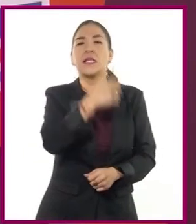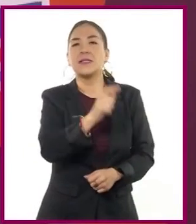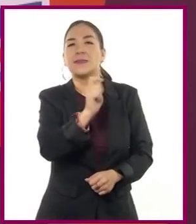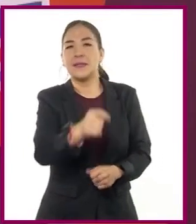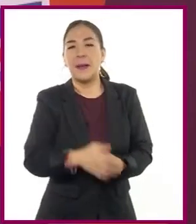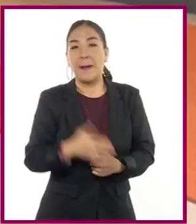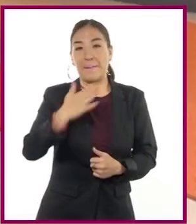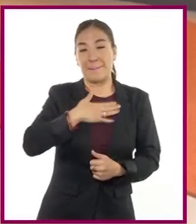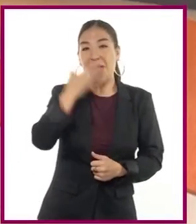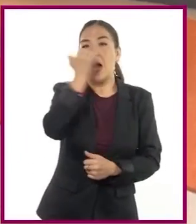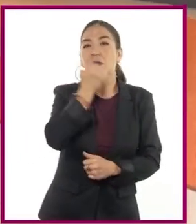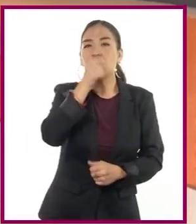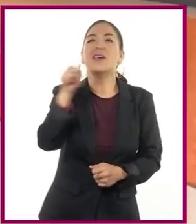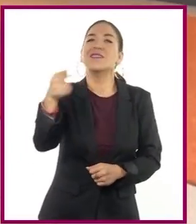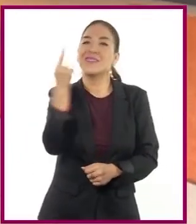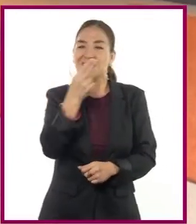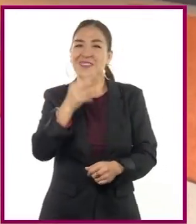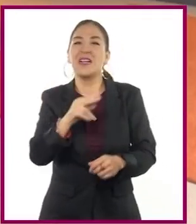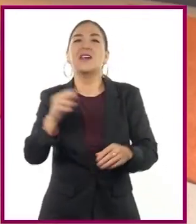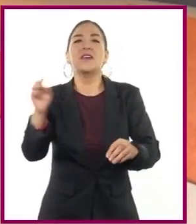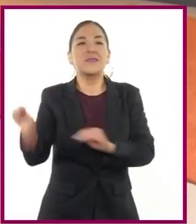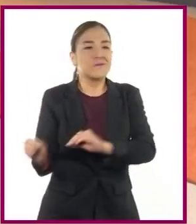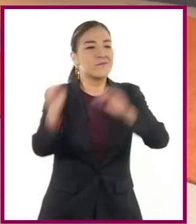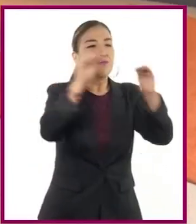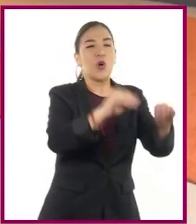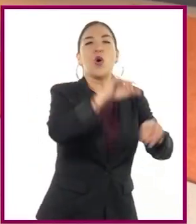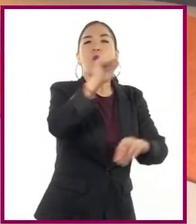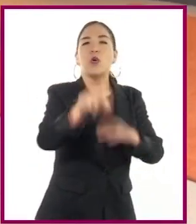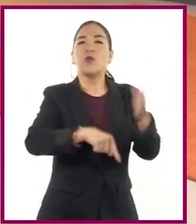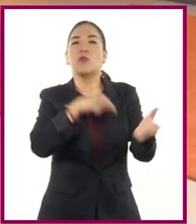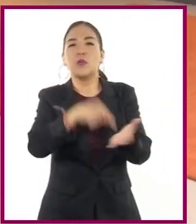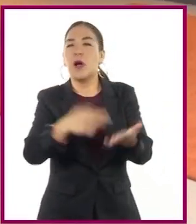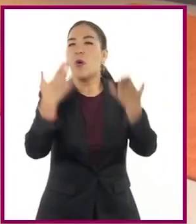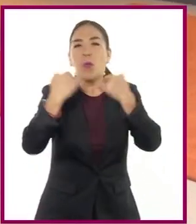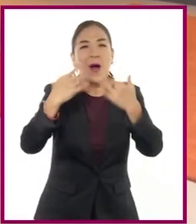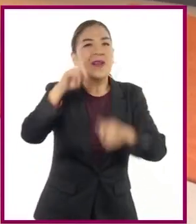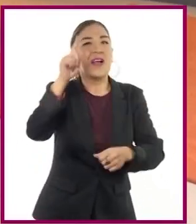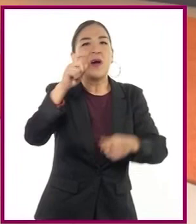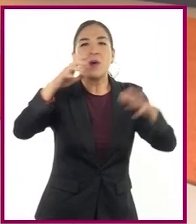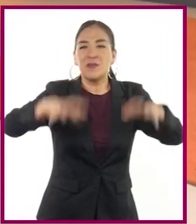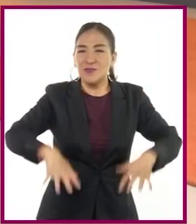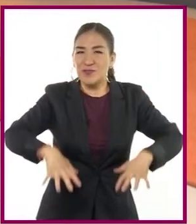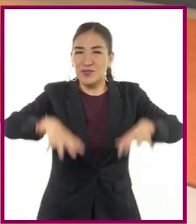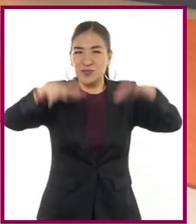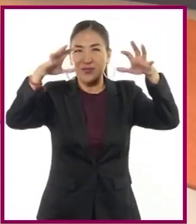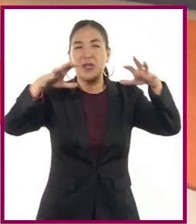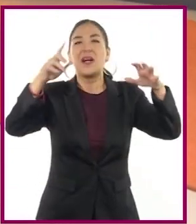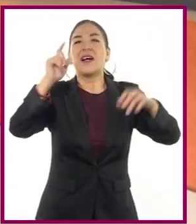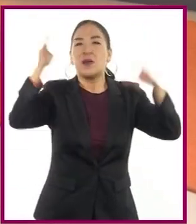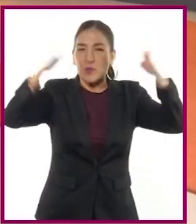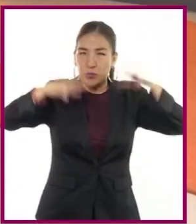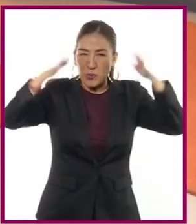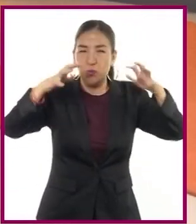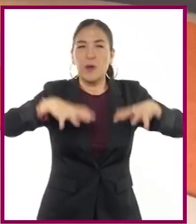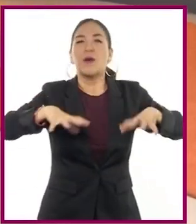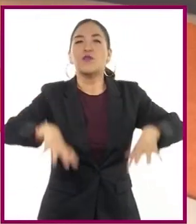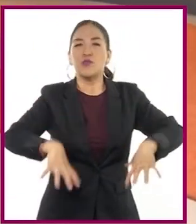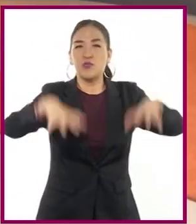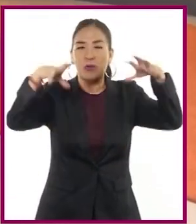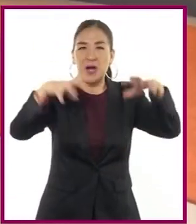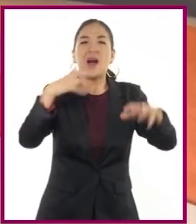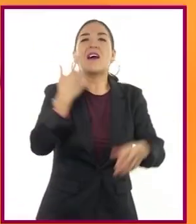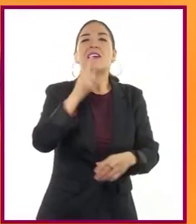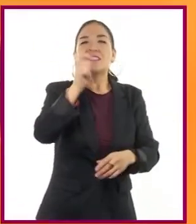que mi alumna necesita mudarse a algún otro lugar en el que no haya inundaciones o tanta basura y tierra que tape